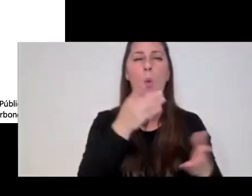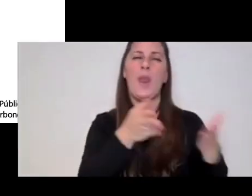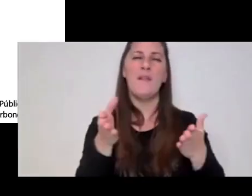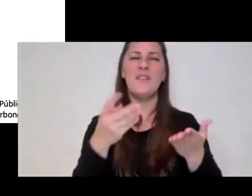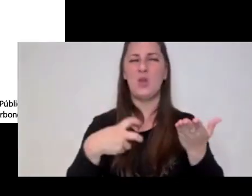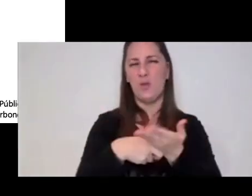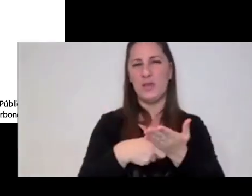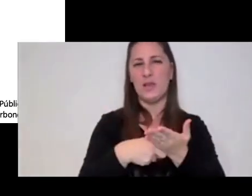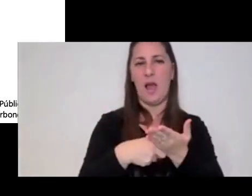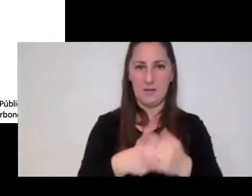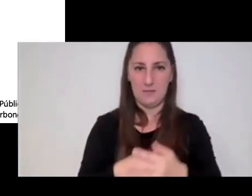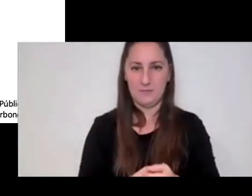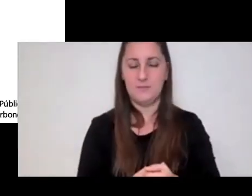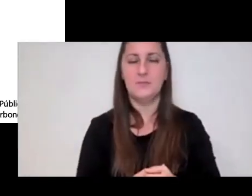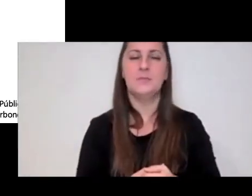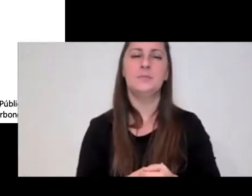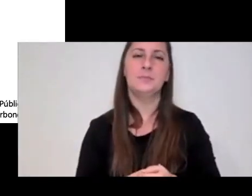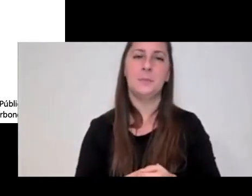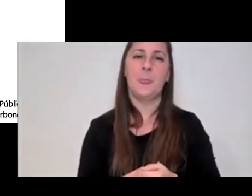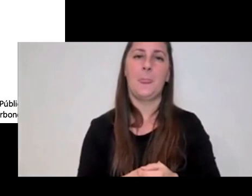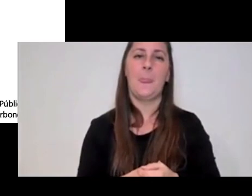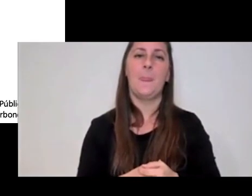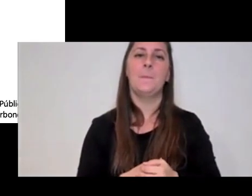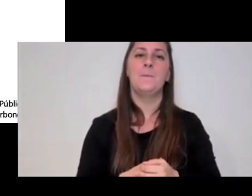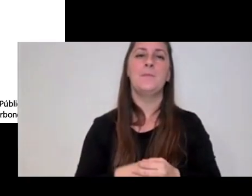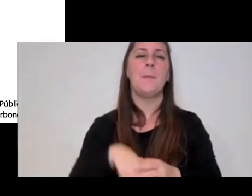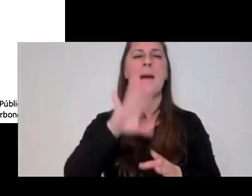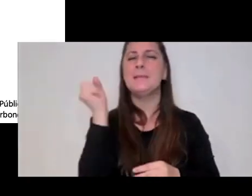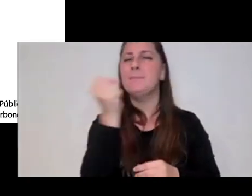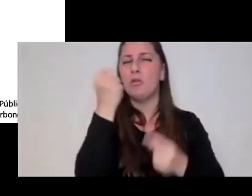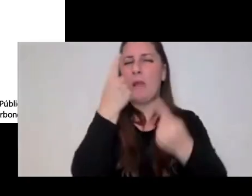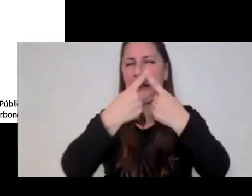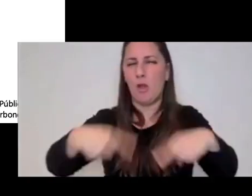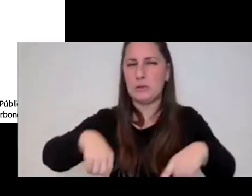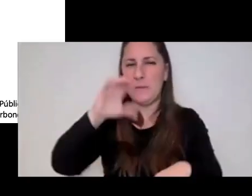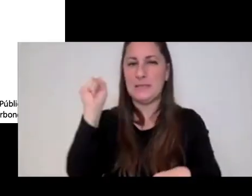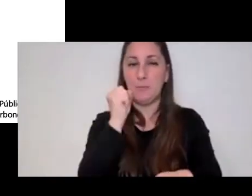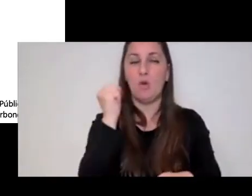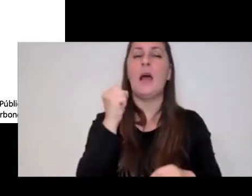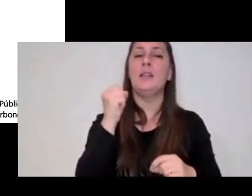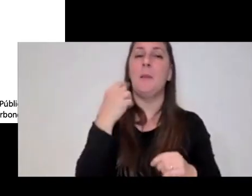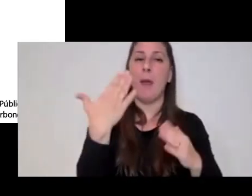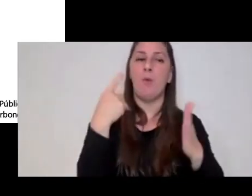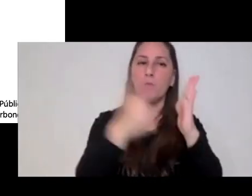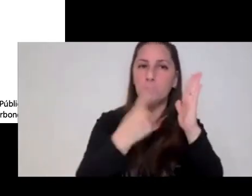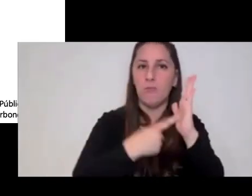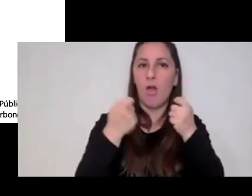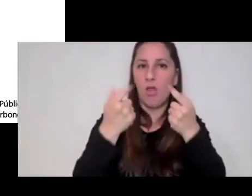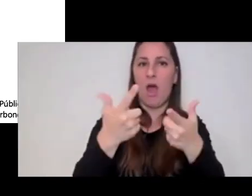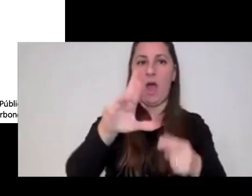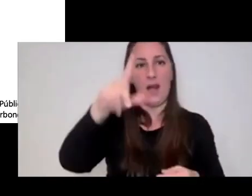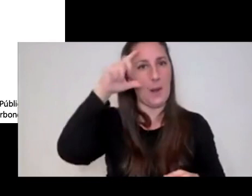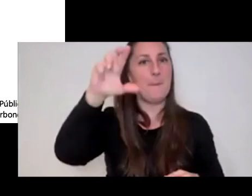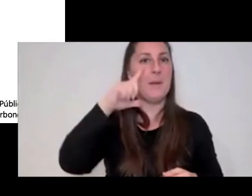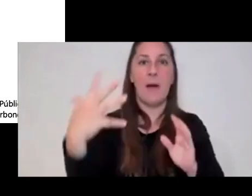amnistía. El elemento tal vez más importante para poder calificar en el REPI, para obtener el COPI,